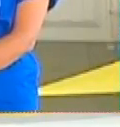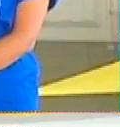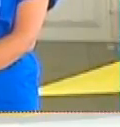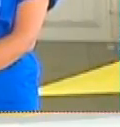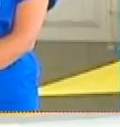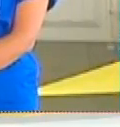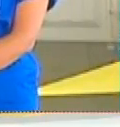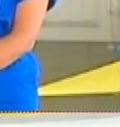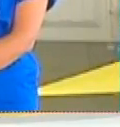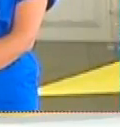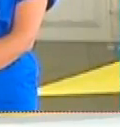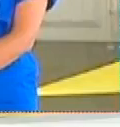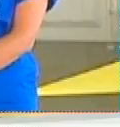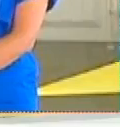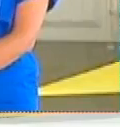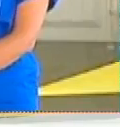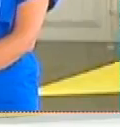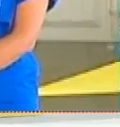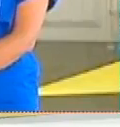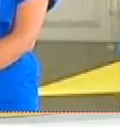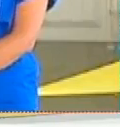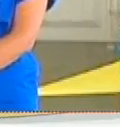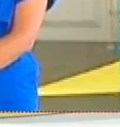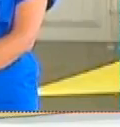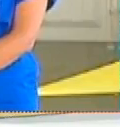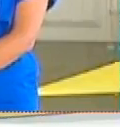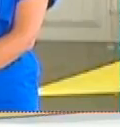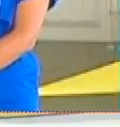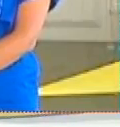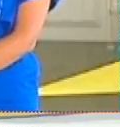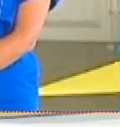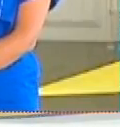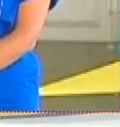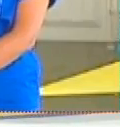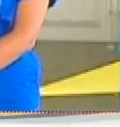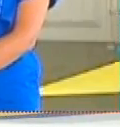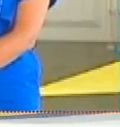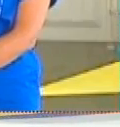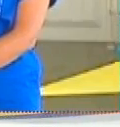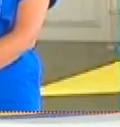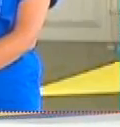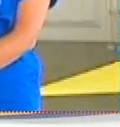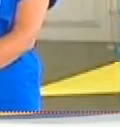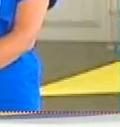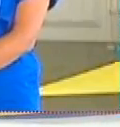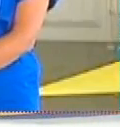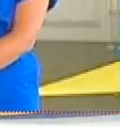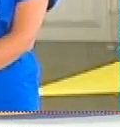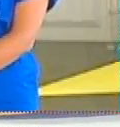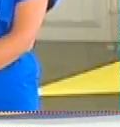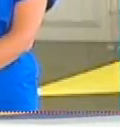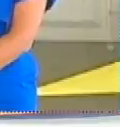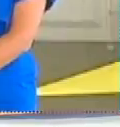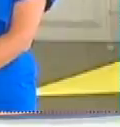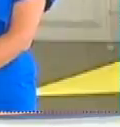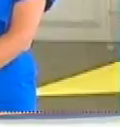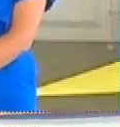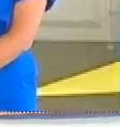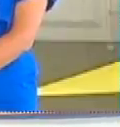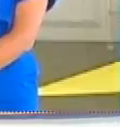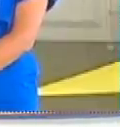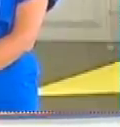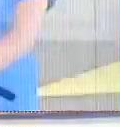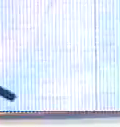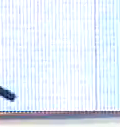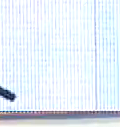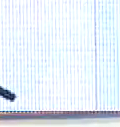hoy tenemos la oportunidad. Queremos felicitar a también nuestro intérprete Raquel Vegas, que aparte de ser mi esposa y que la amo, está acompañándome en esta campaña